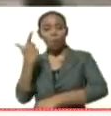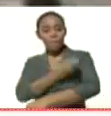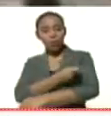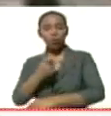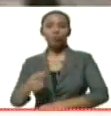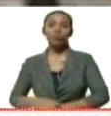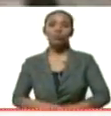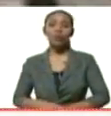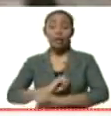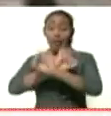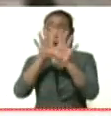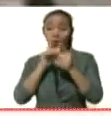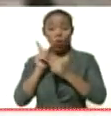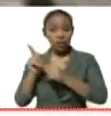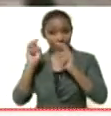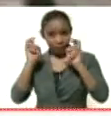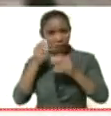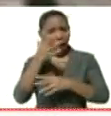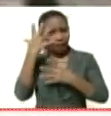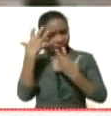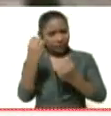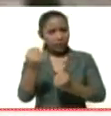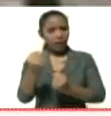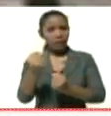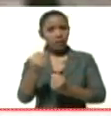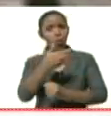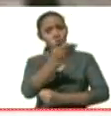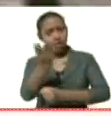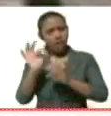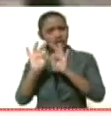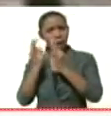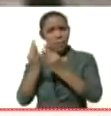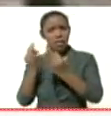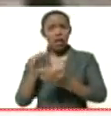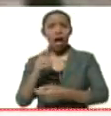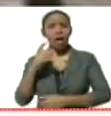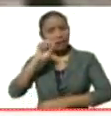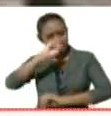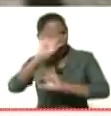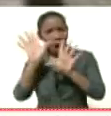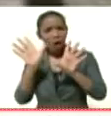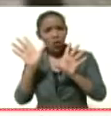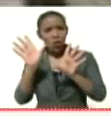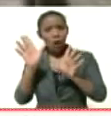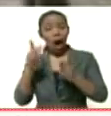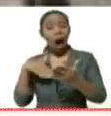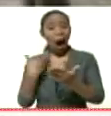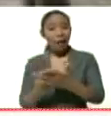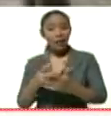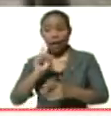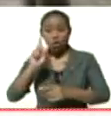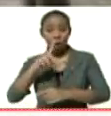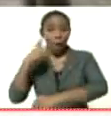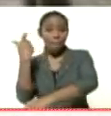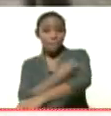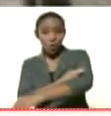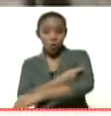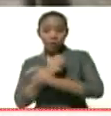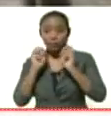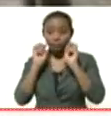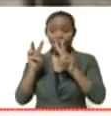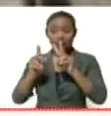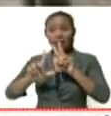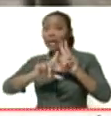¿Estamos claros en eso, verdad? Yo le pregunto a usted en familia, ¿estamos claros? Hasta que no aparezca la vacuna, Jorge